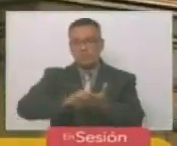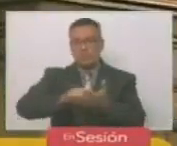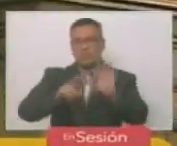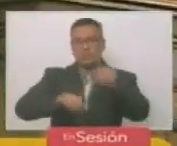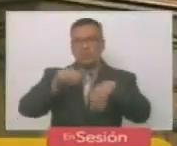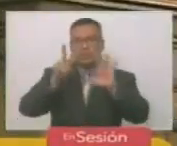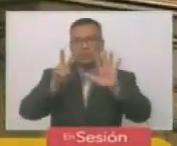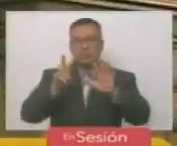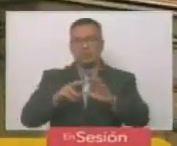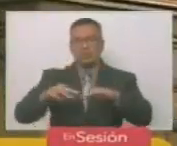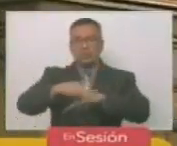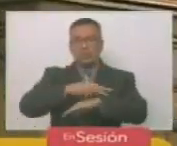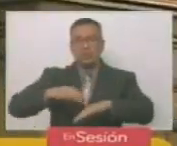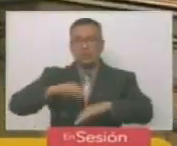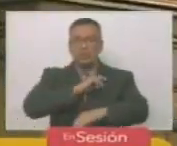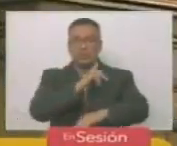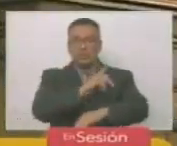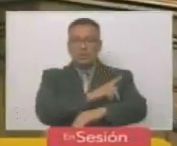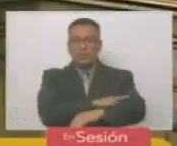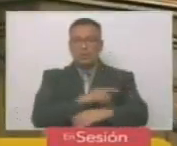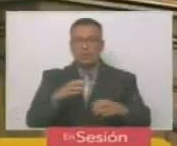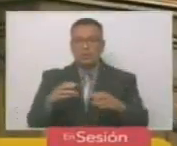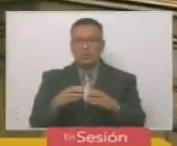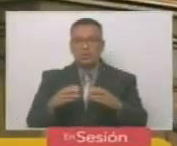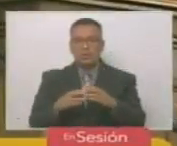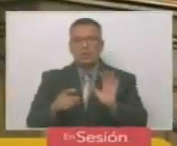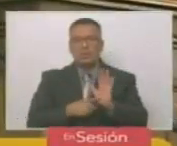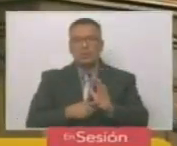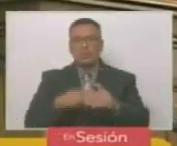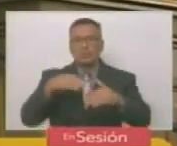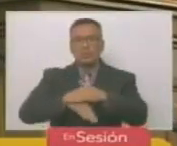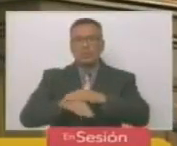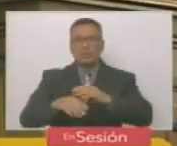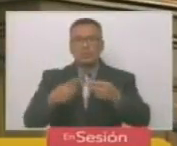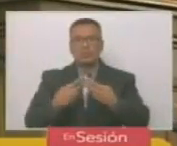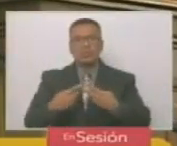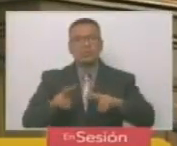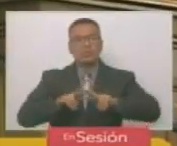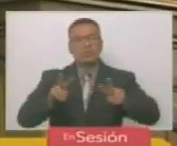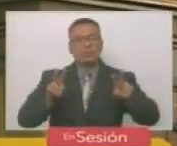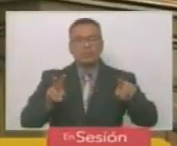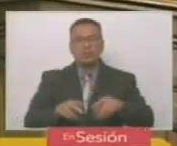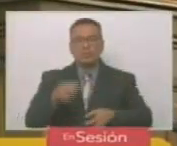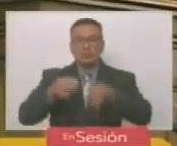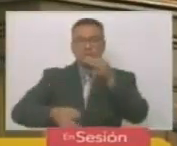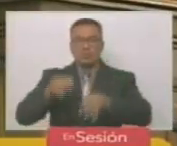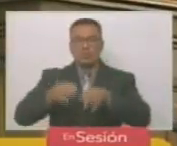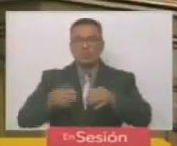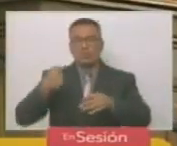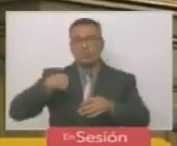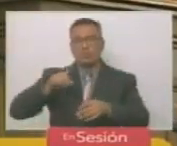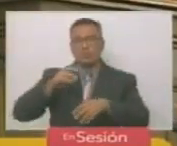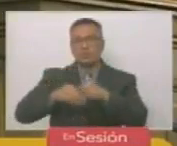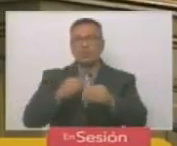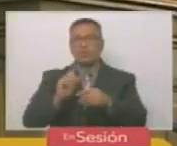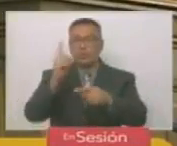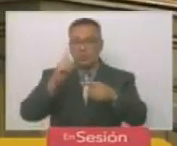El Ministerio del Poder Popular con competencia en materia de interior, justicia y paz tiene las siguientes atribuciones.